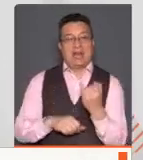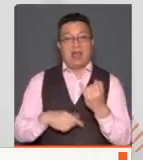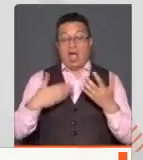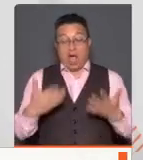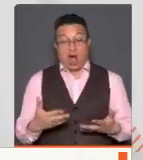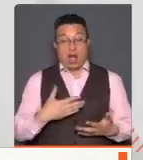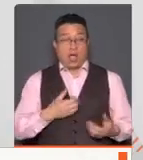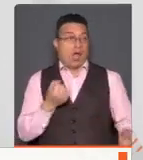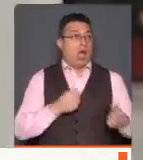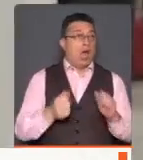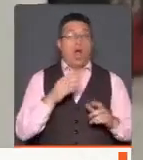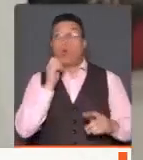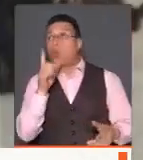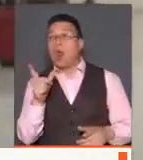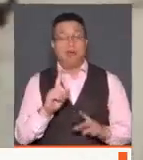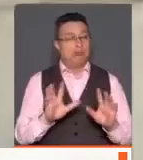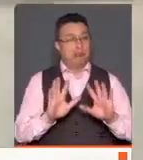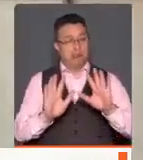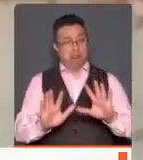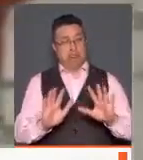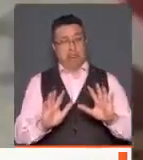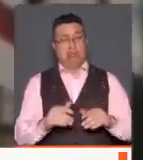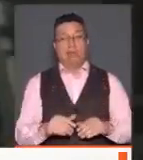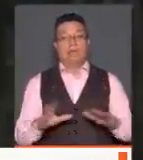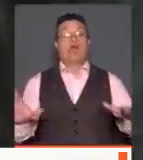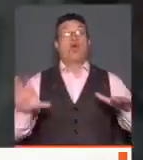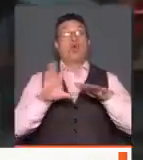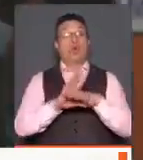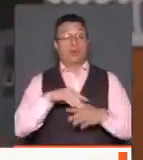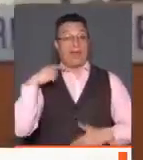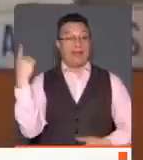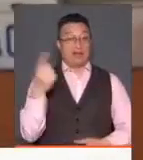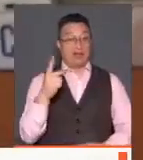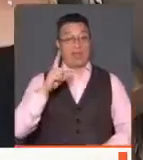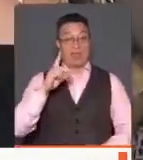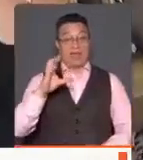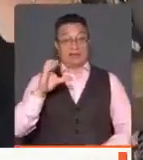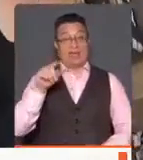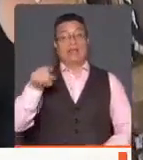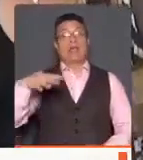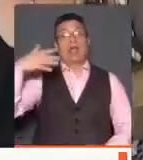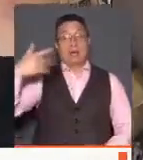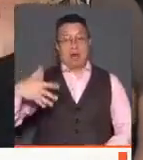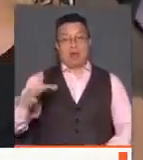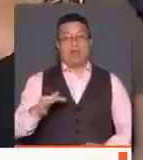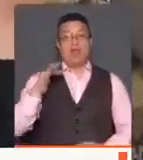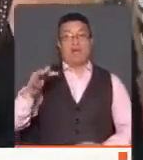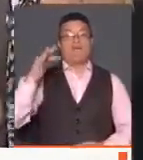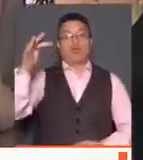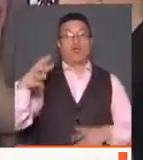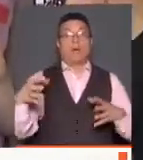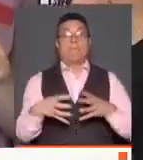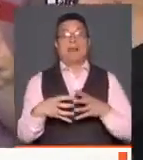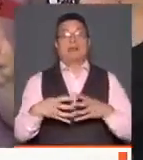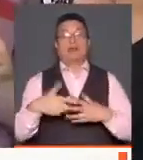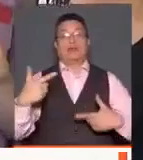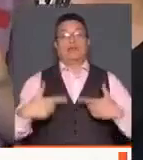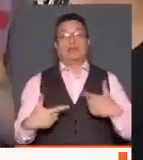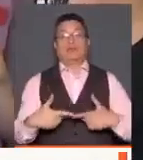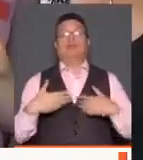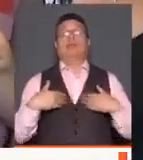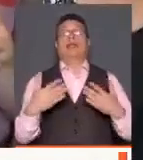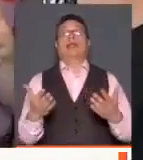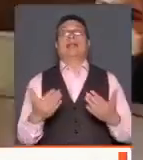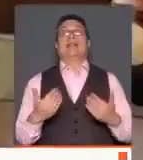ansiedad en definir qué. Y la Junta Nacional de la DC podría ser la clave para el futuro del partido, aunque se